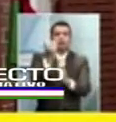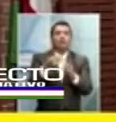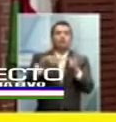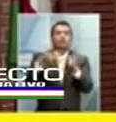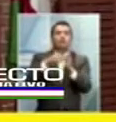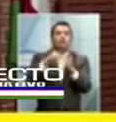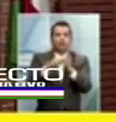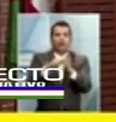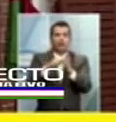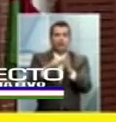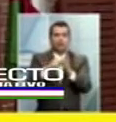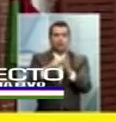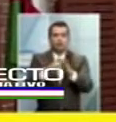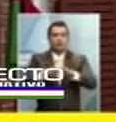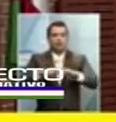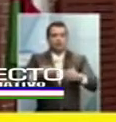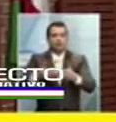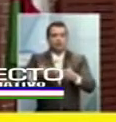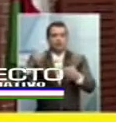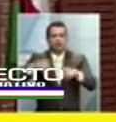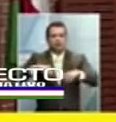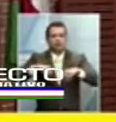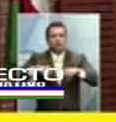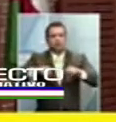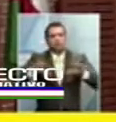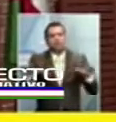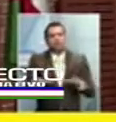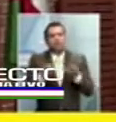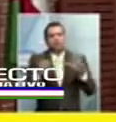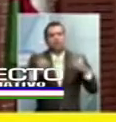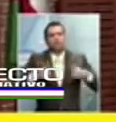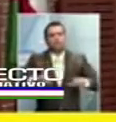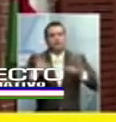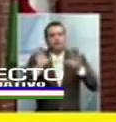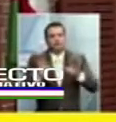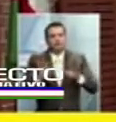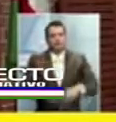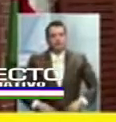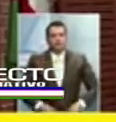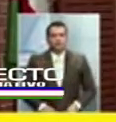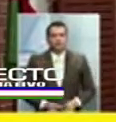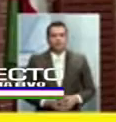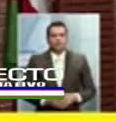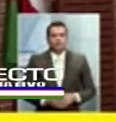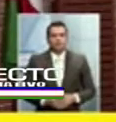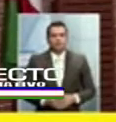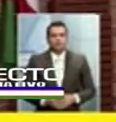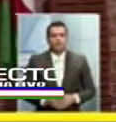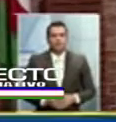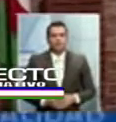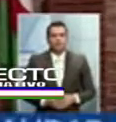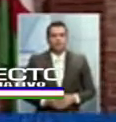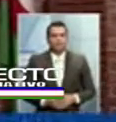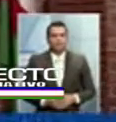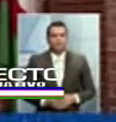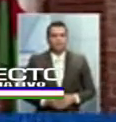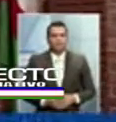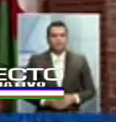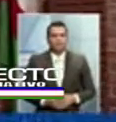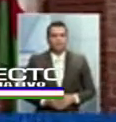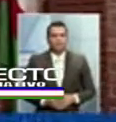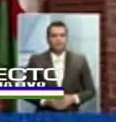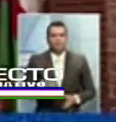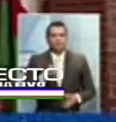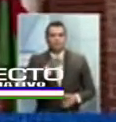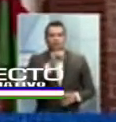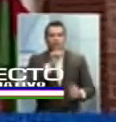continuación del el mismo decreto que se hizo el año pasado, está sustentado en normas de código de policía. La prohibición